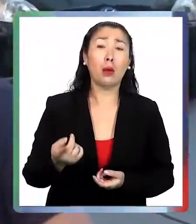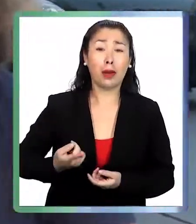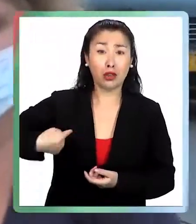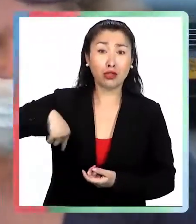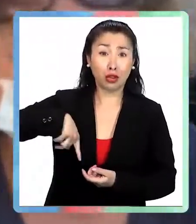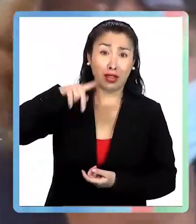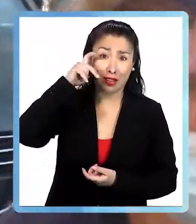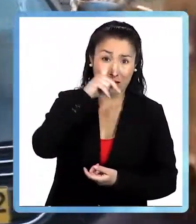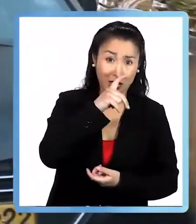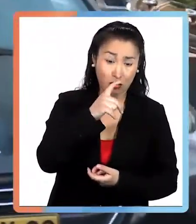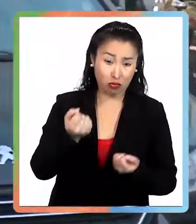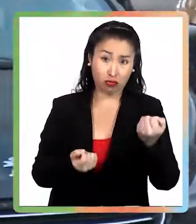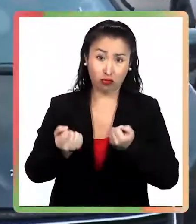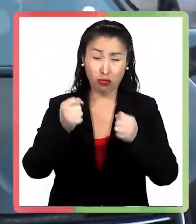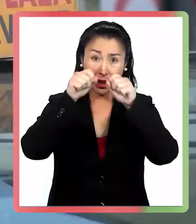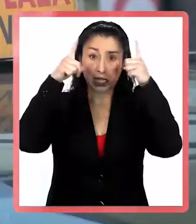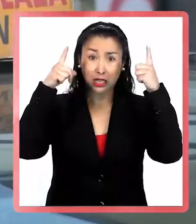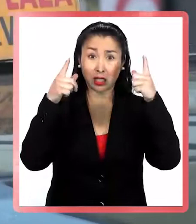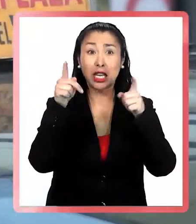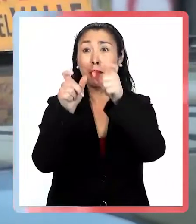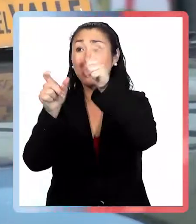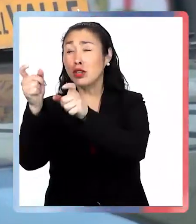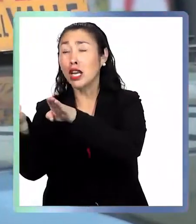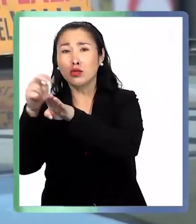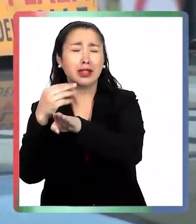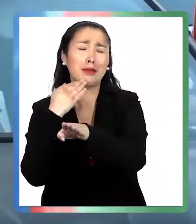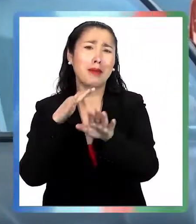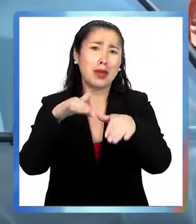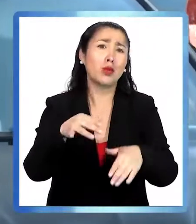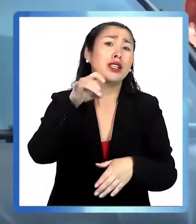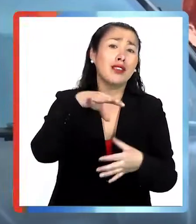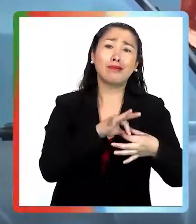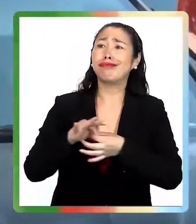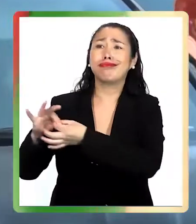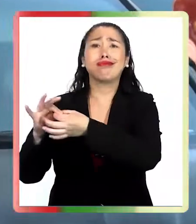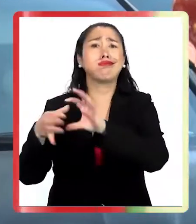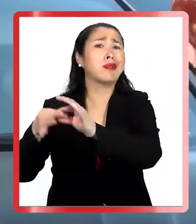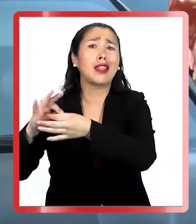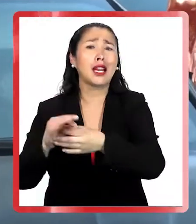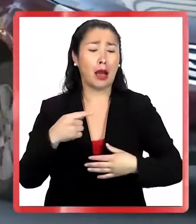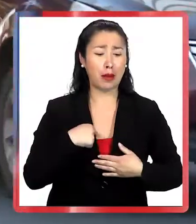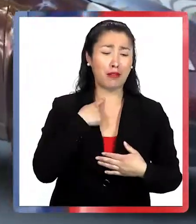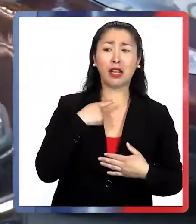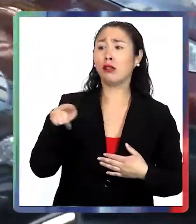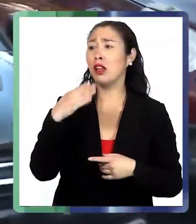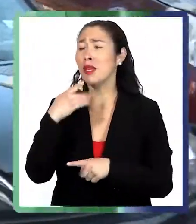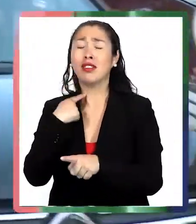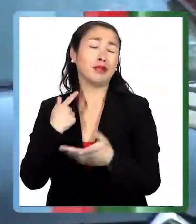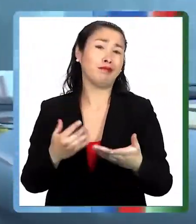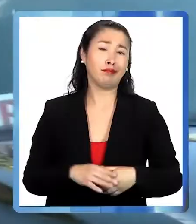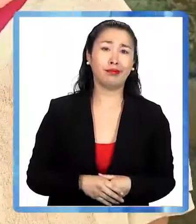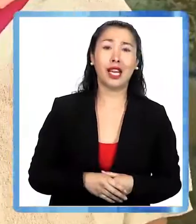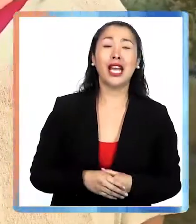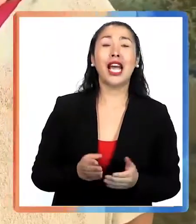nosotros nos complica, ellos también están complicados con el mismo trabajo de ellos. Bueno, ustedes saben, esto es una cadena en realidad. Desde la Seremi de